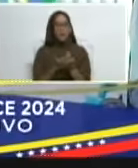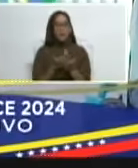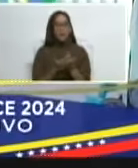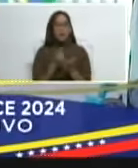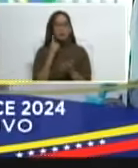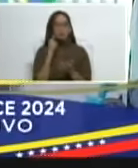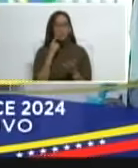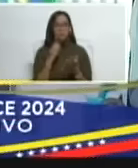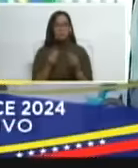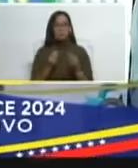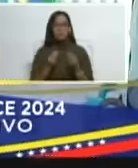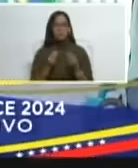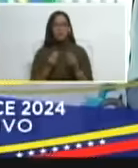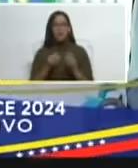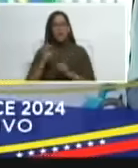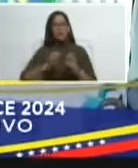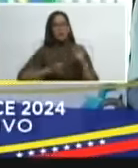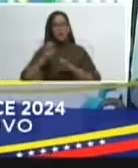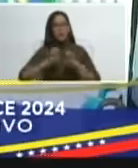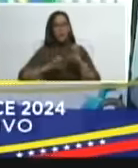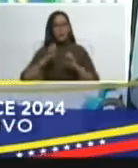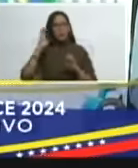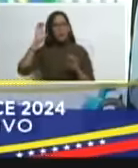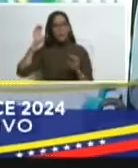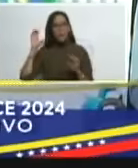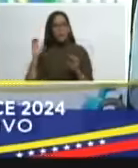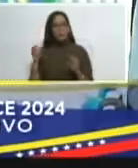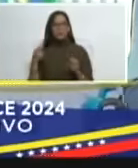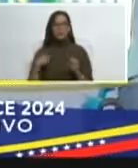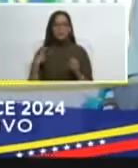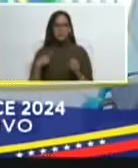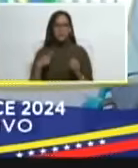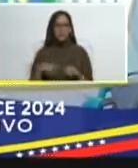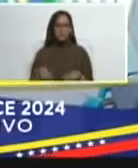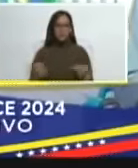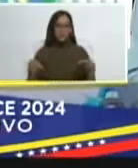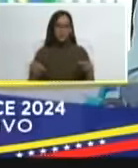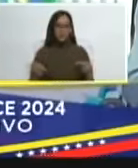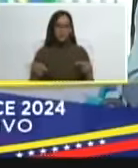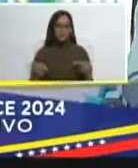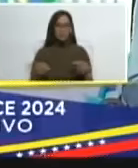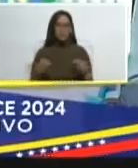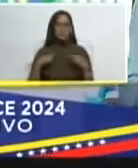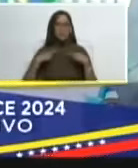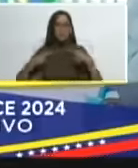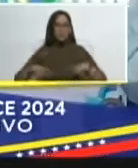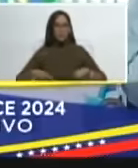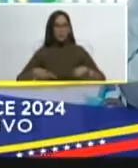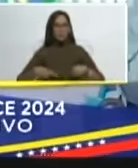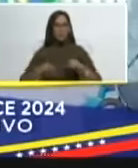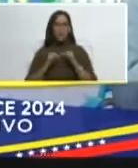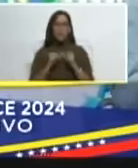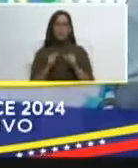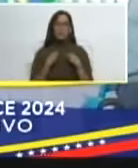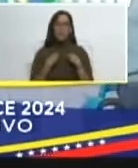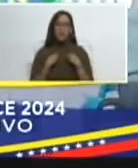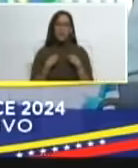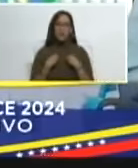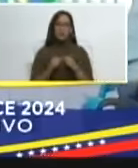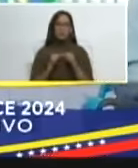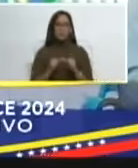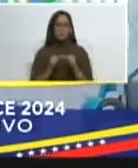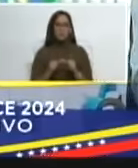mucho a evaluar que los países que tienen riqueza de recursos naturales viven permanentemente con la enfermedad